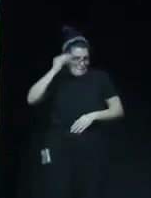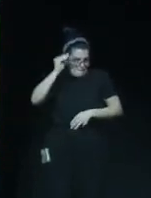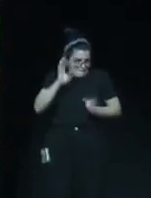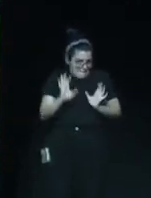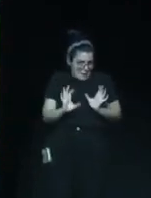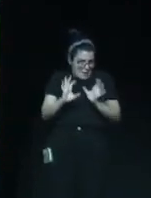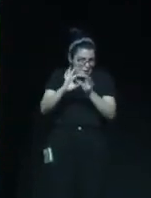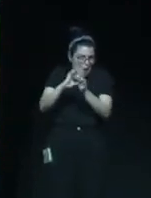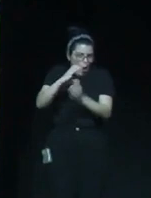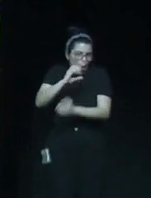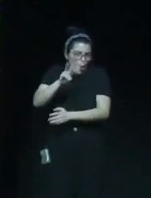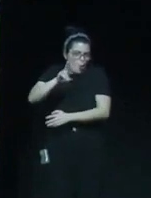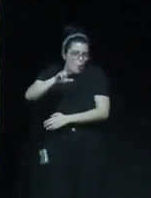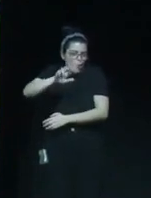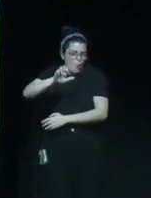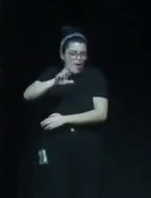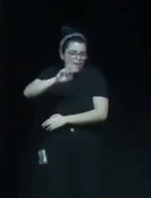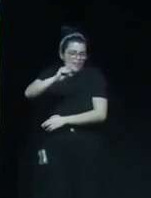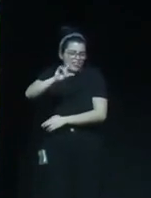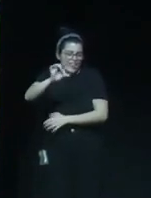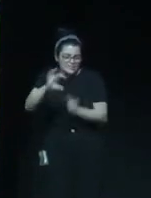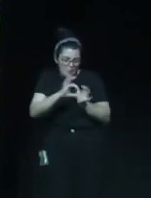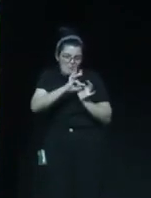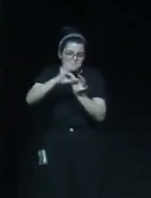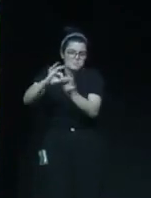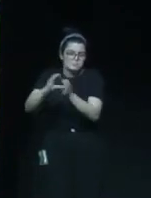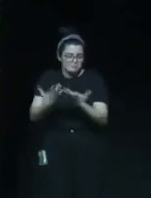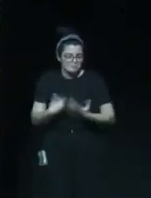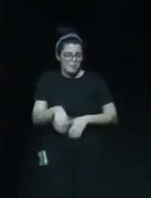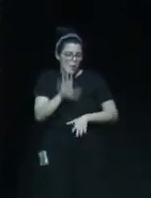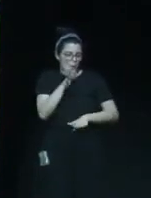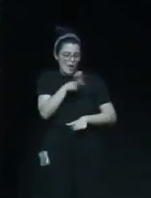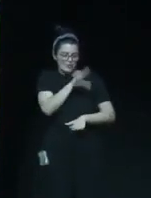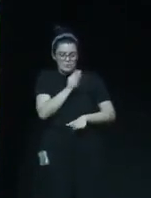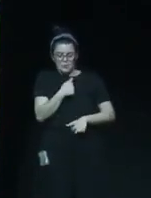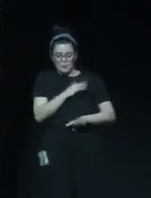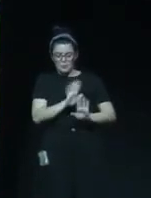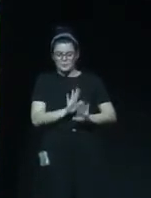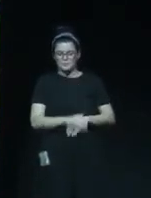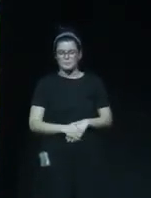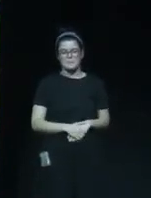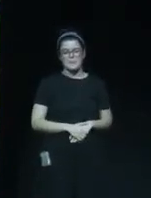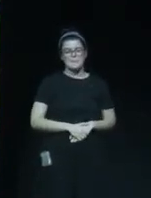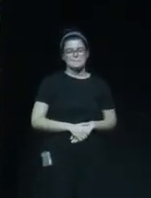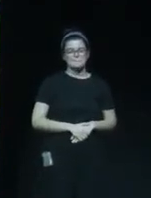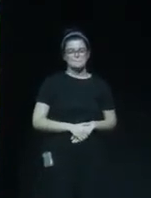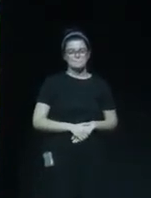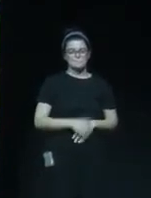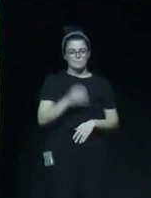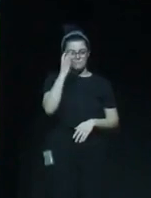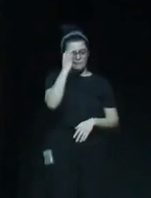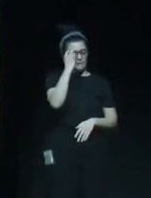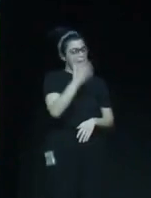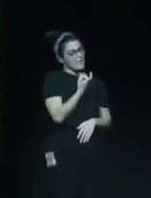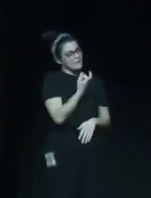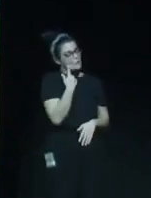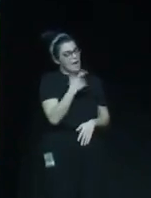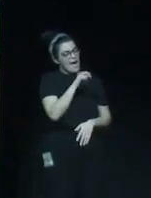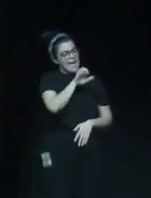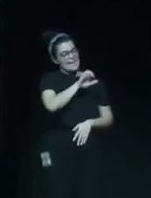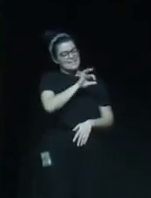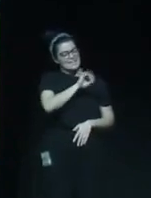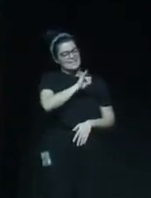doble sentido. Por las cuerdas y los poros. Bueno, abierto a interpretación, habrá que preguntárselo a Estíbaliz.